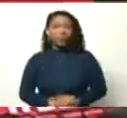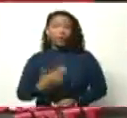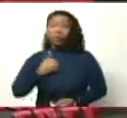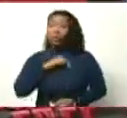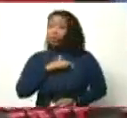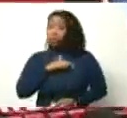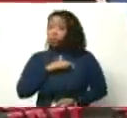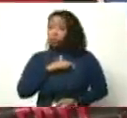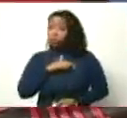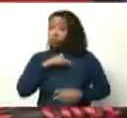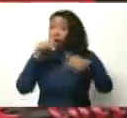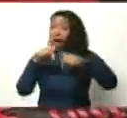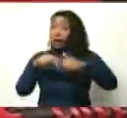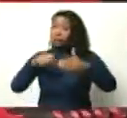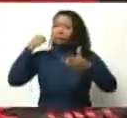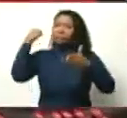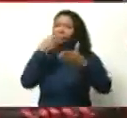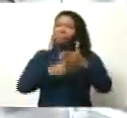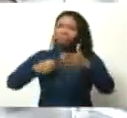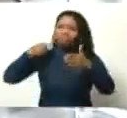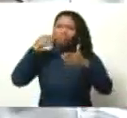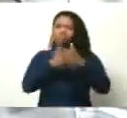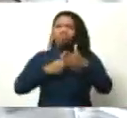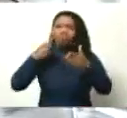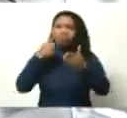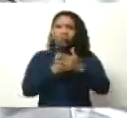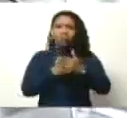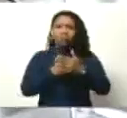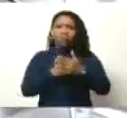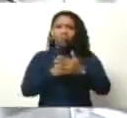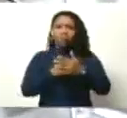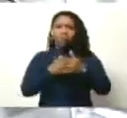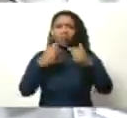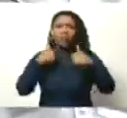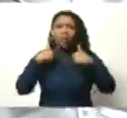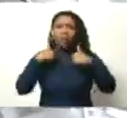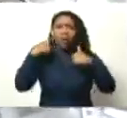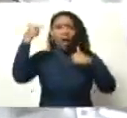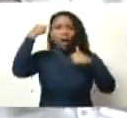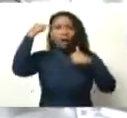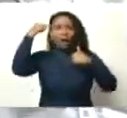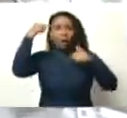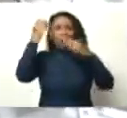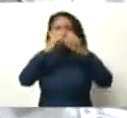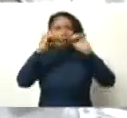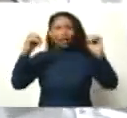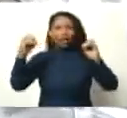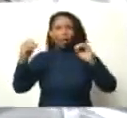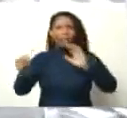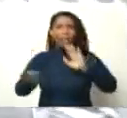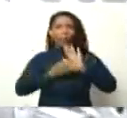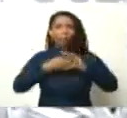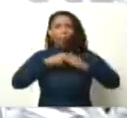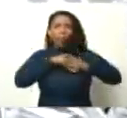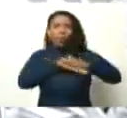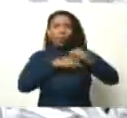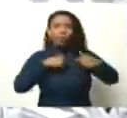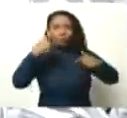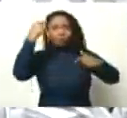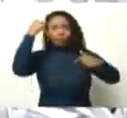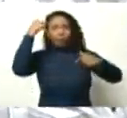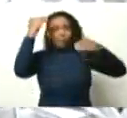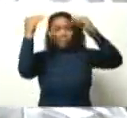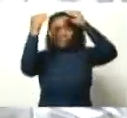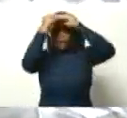Nosotros estamos aquí luchando y me viene en mente una frase que me marcó mucho, una frase